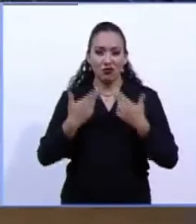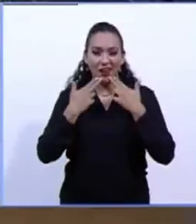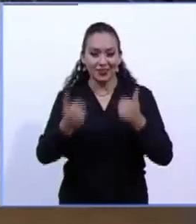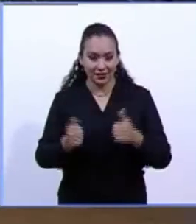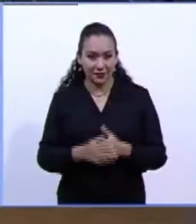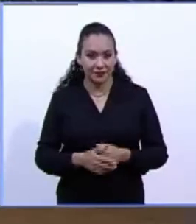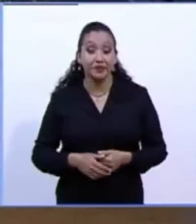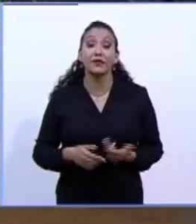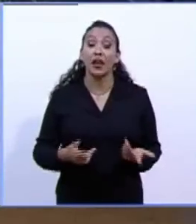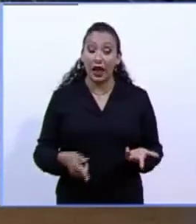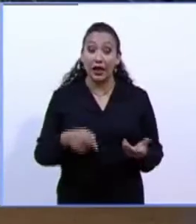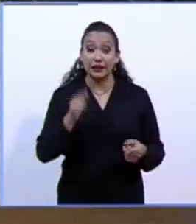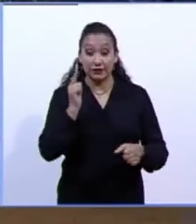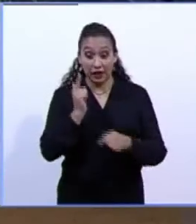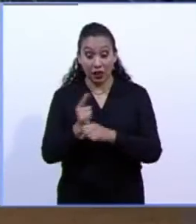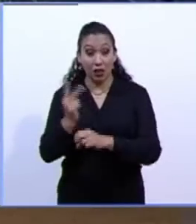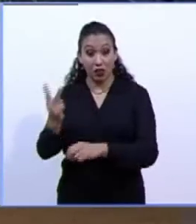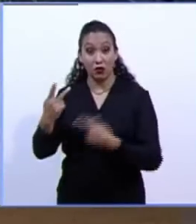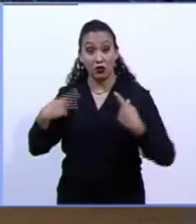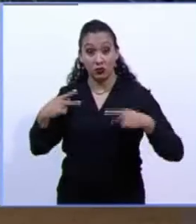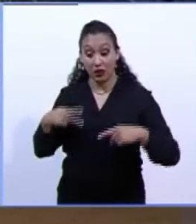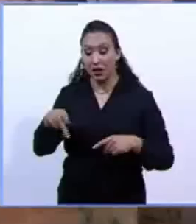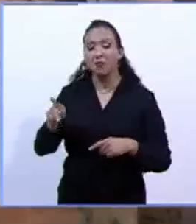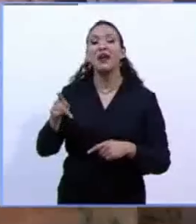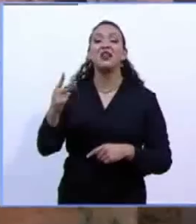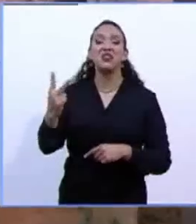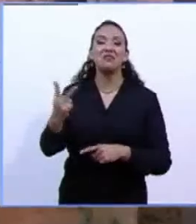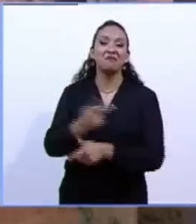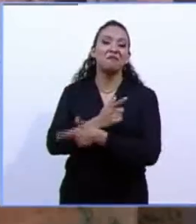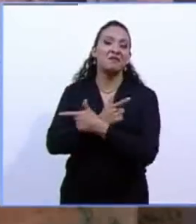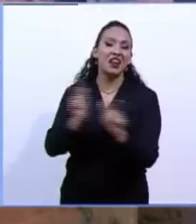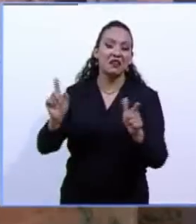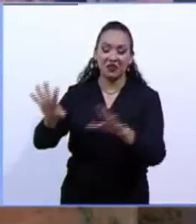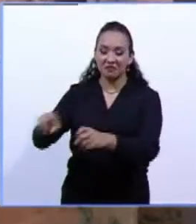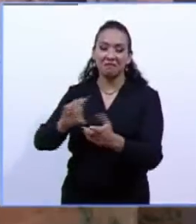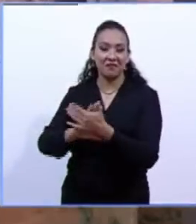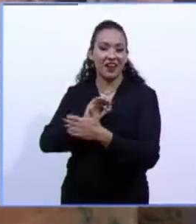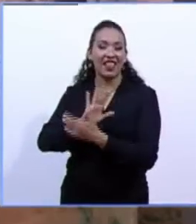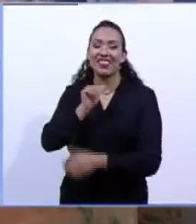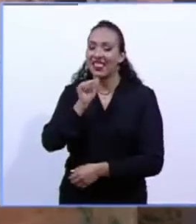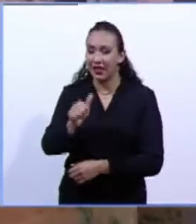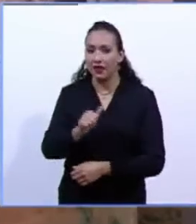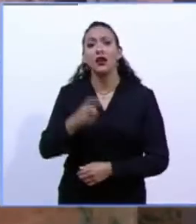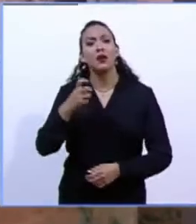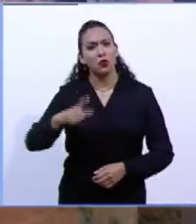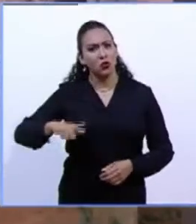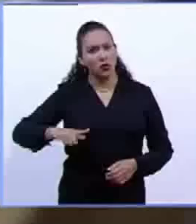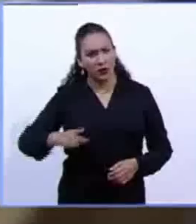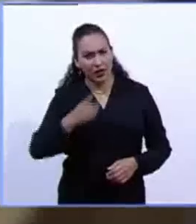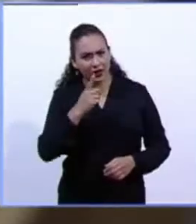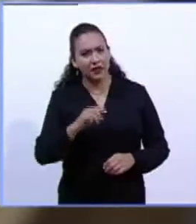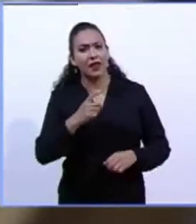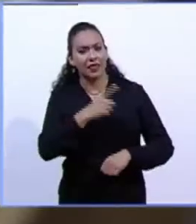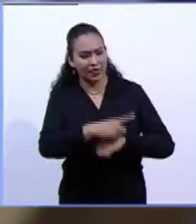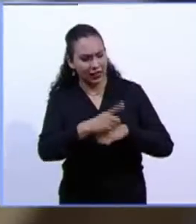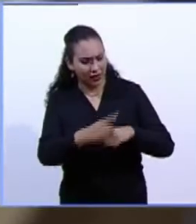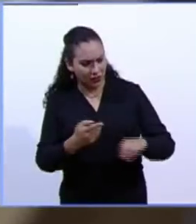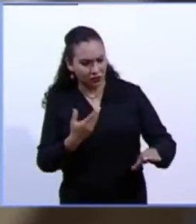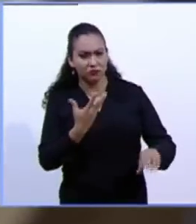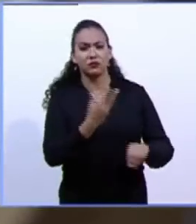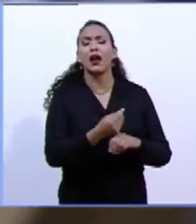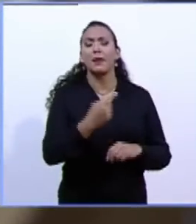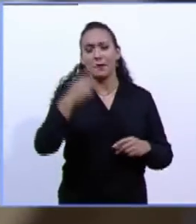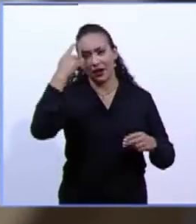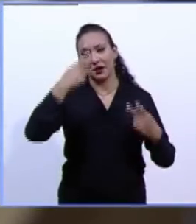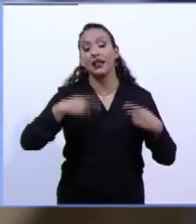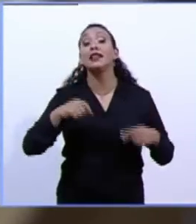agentes se les encontró responsables del delito, fueron absueltos. La Corte ordenó diversas medidas de reparación, incluida una disculpa